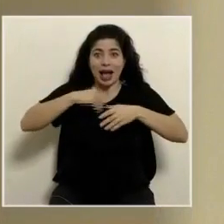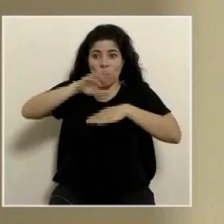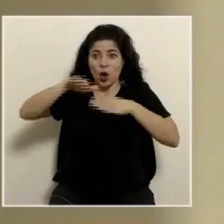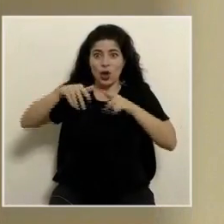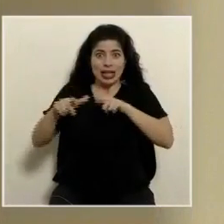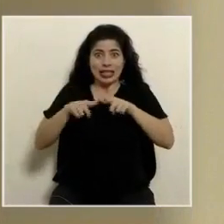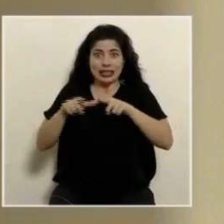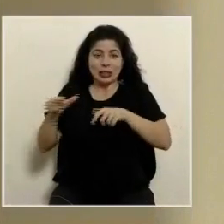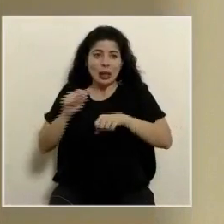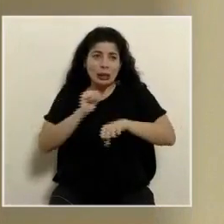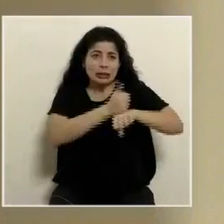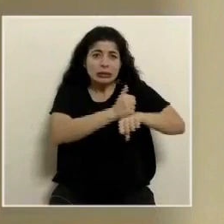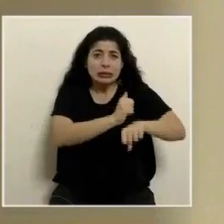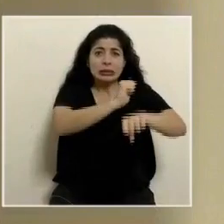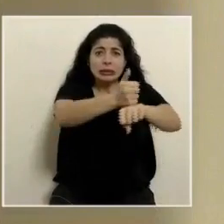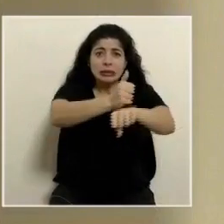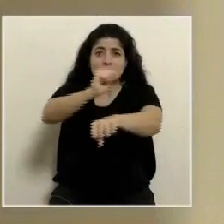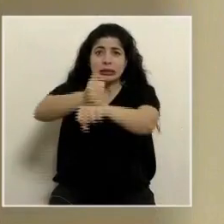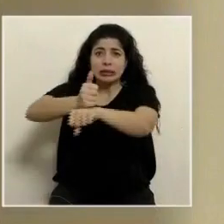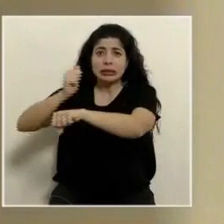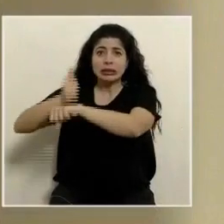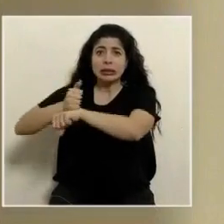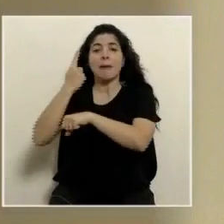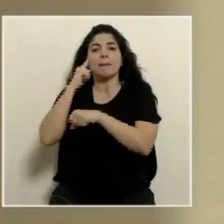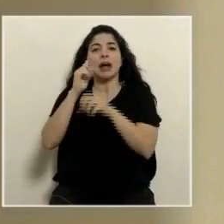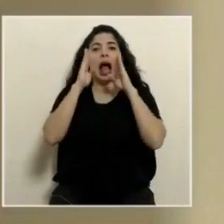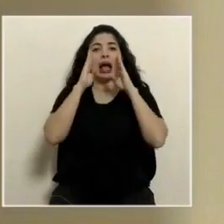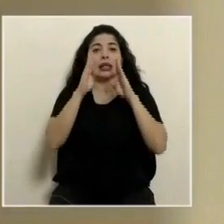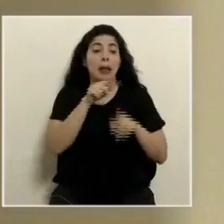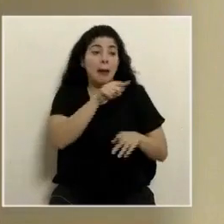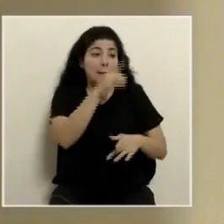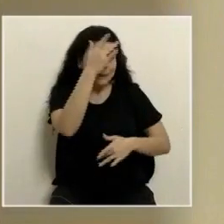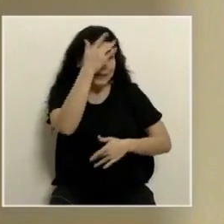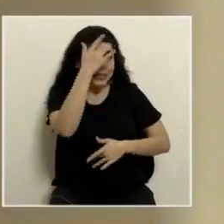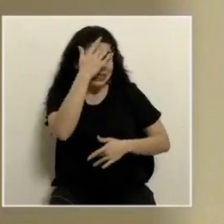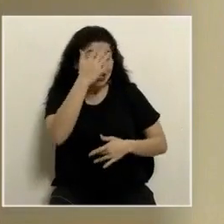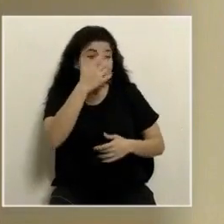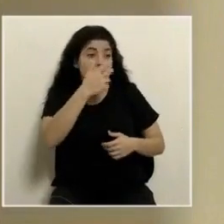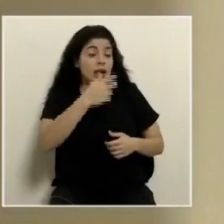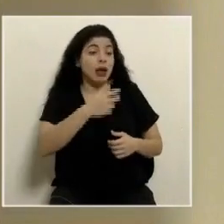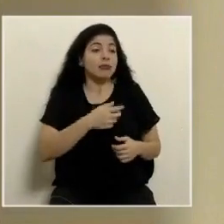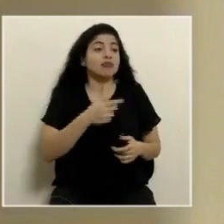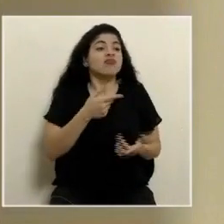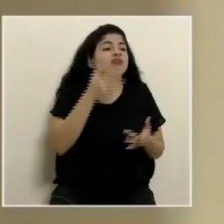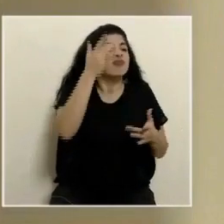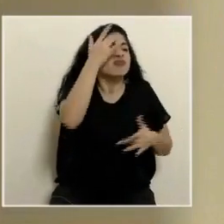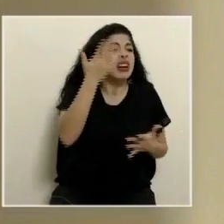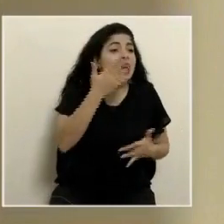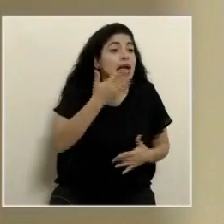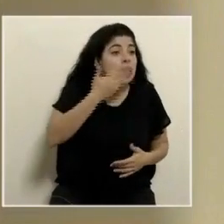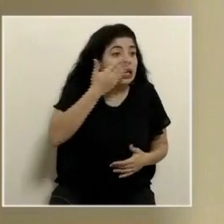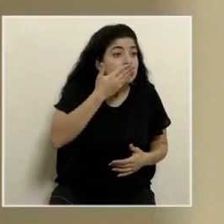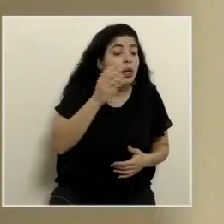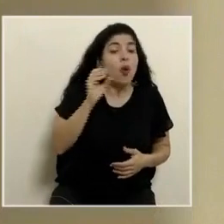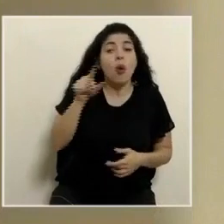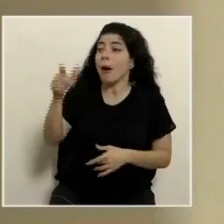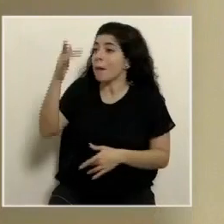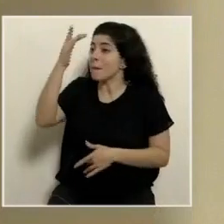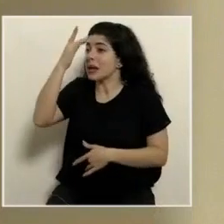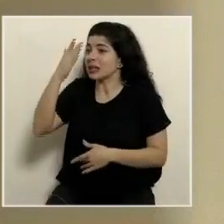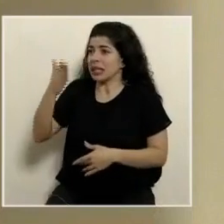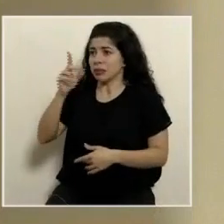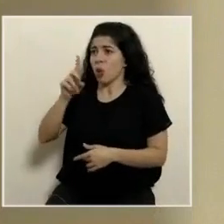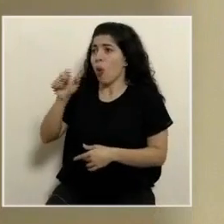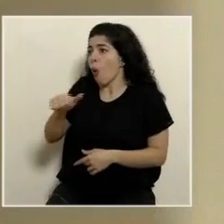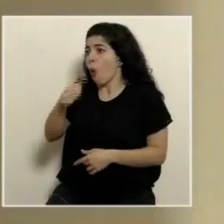la atención diferenciada entre pacientes respiratorios y otros tipos de pacientes para evitar el